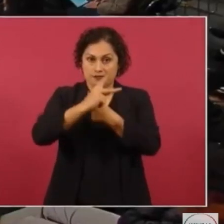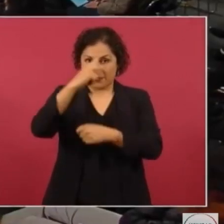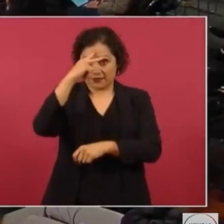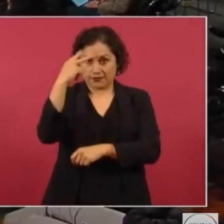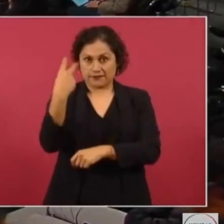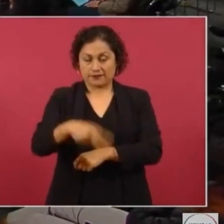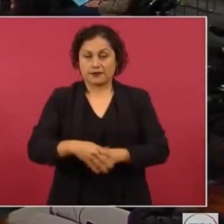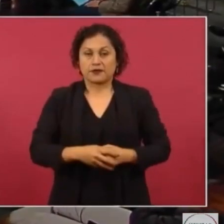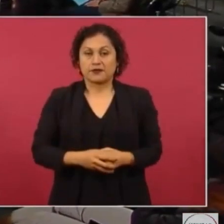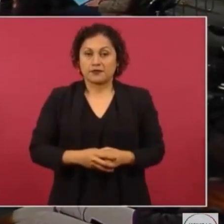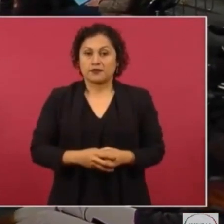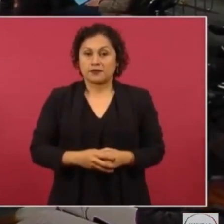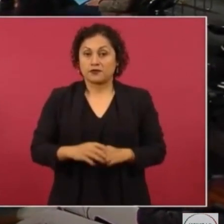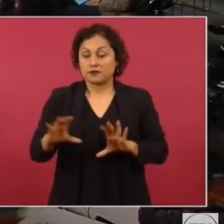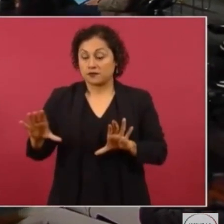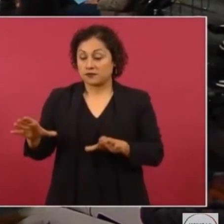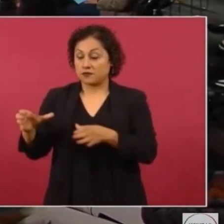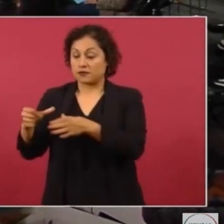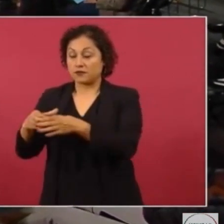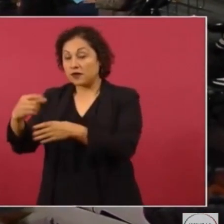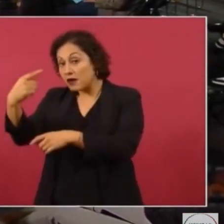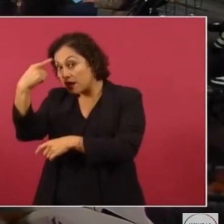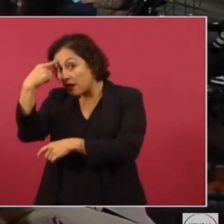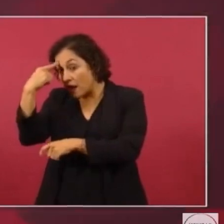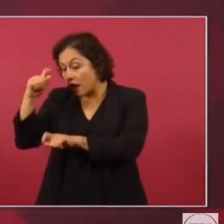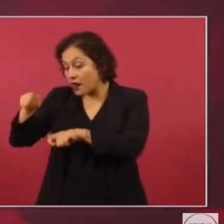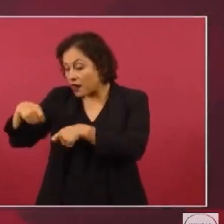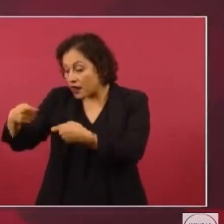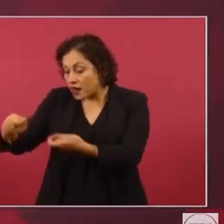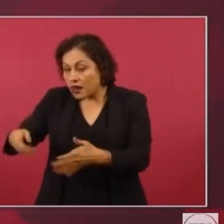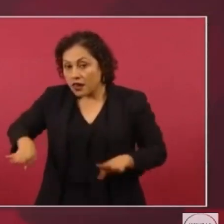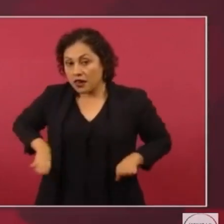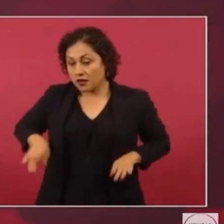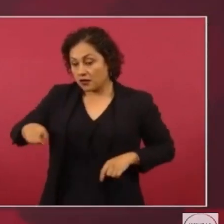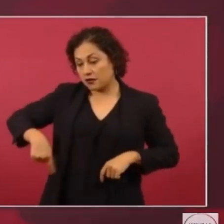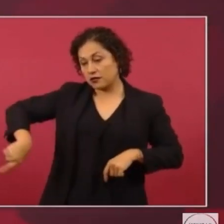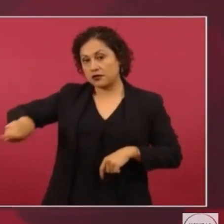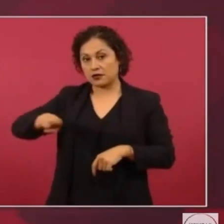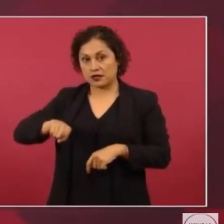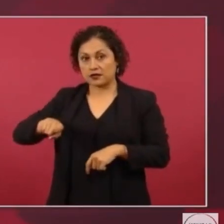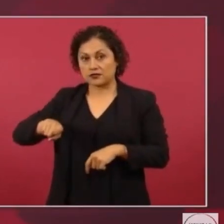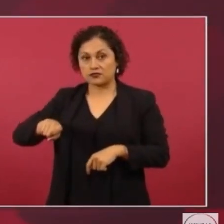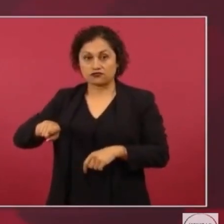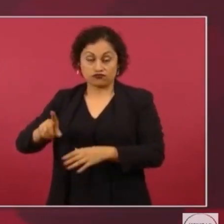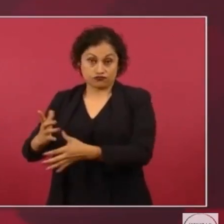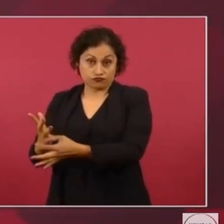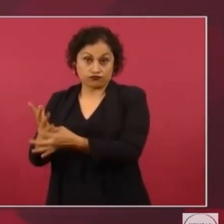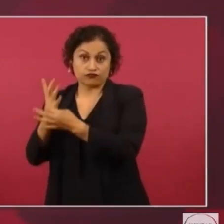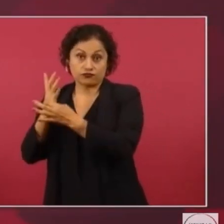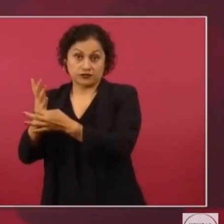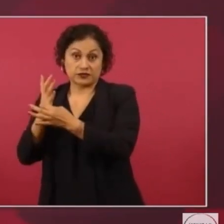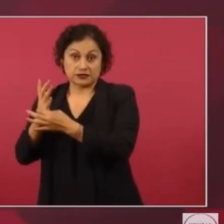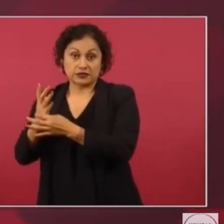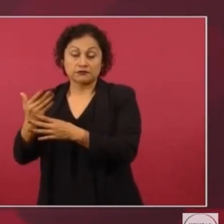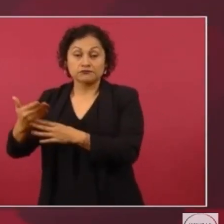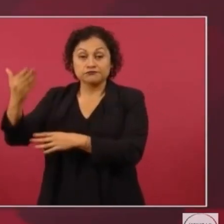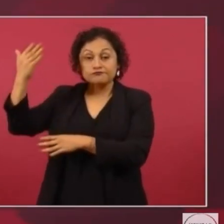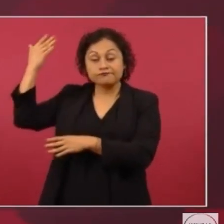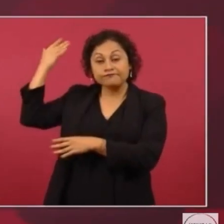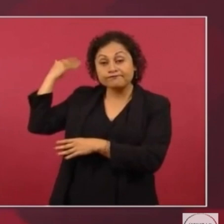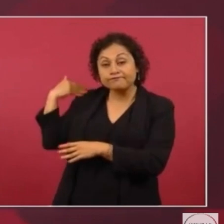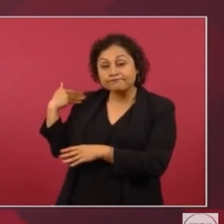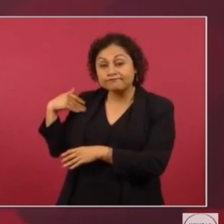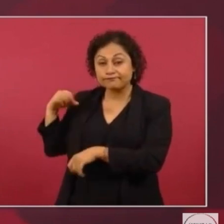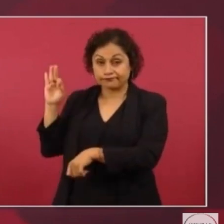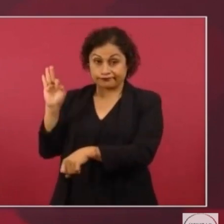Es el proyecto de los conservadores que defienden intereses creados, que